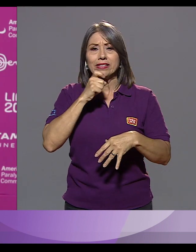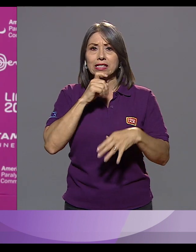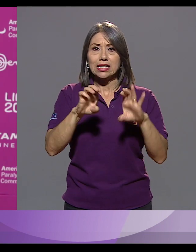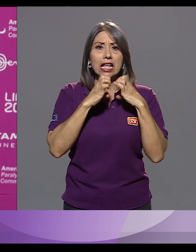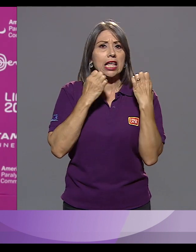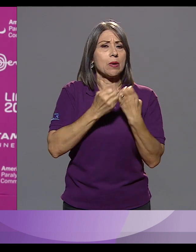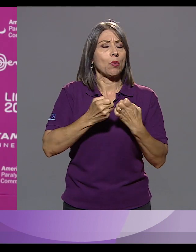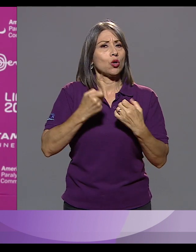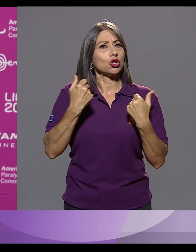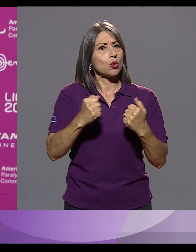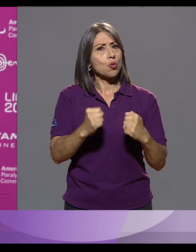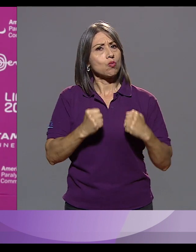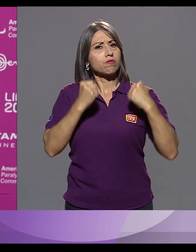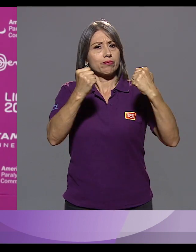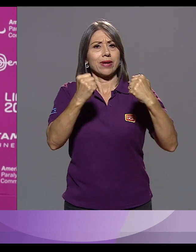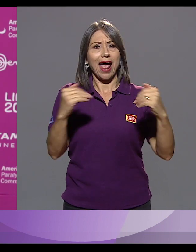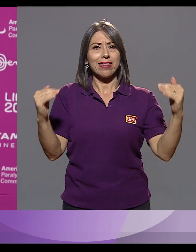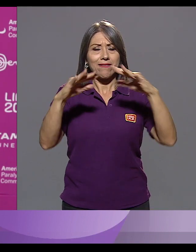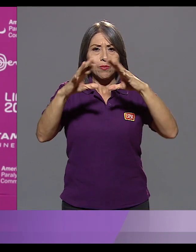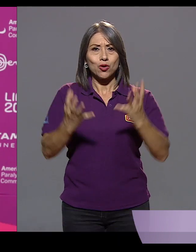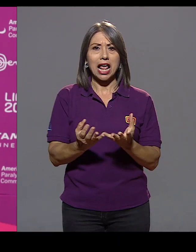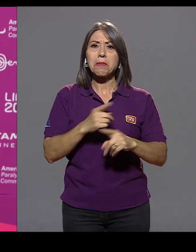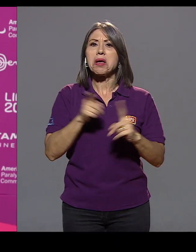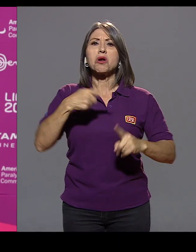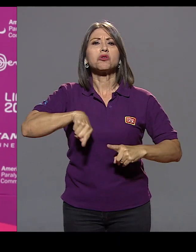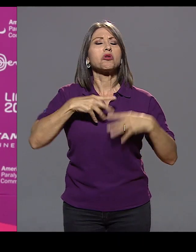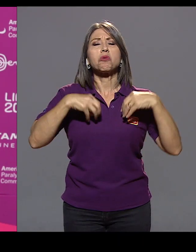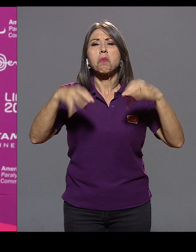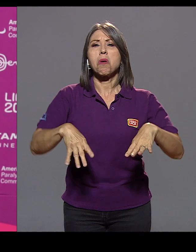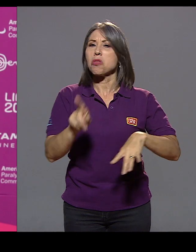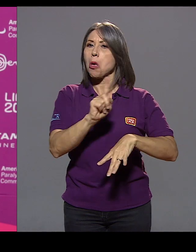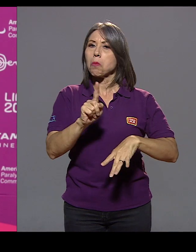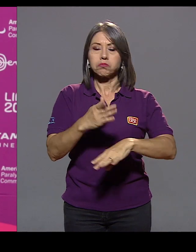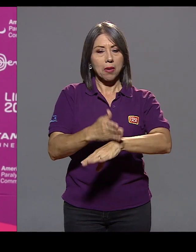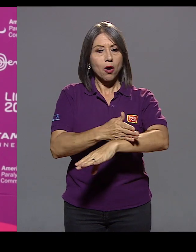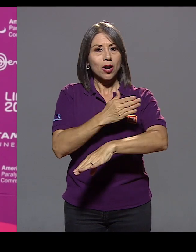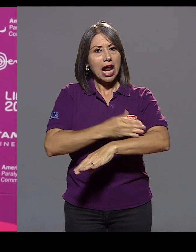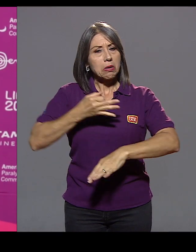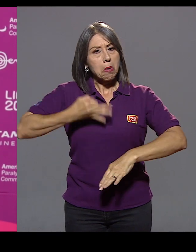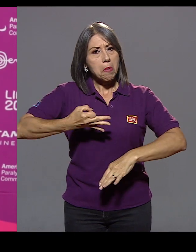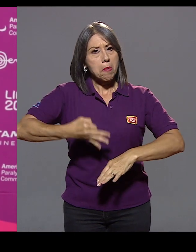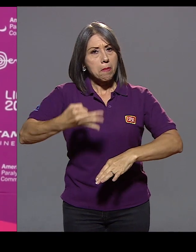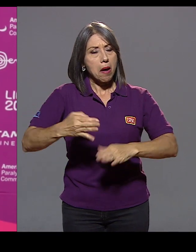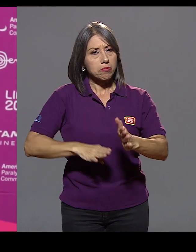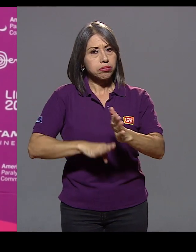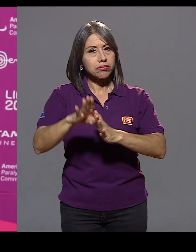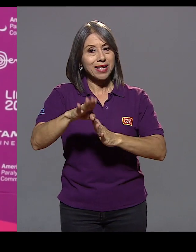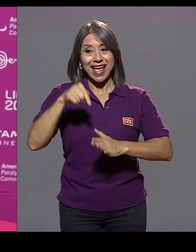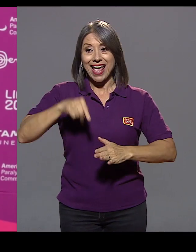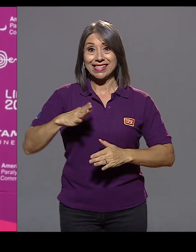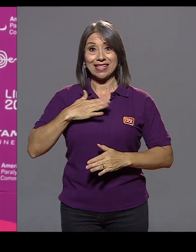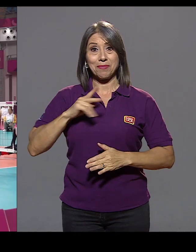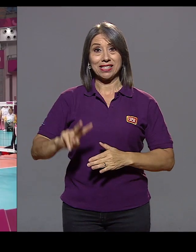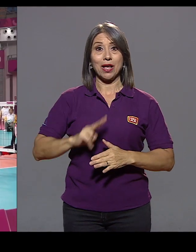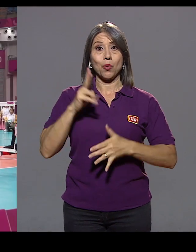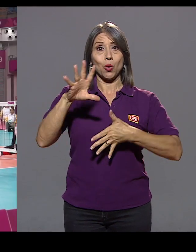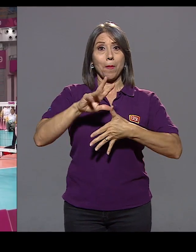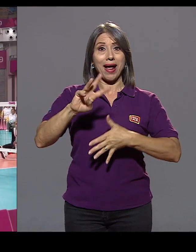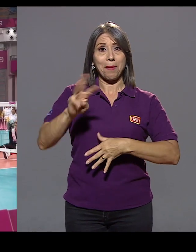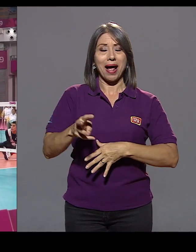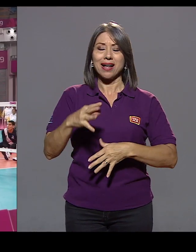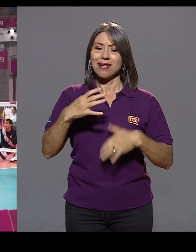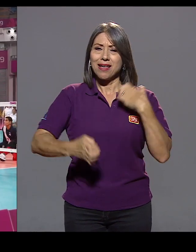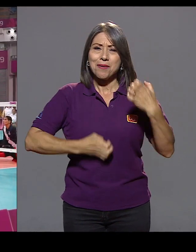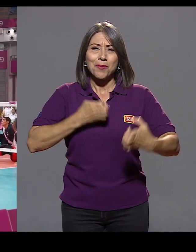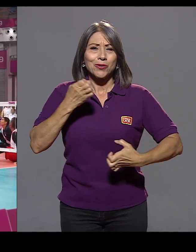no nos echamos para atrás, sino que lo que procuramos es mejorar día con día y salir adelante. En lo particular, es mi segundo para PAN y es una emoción